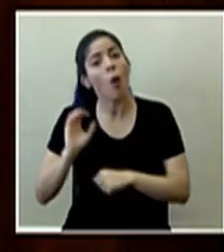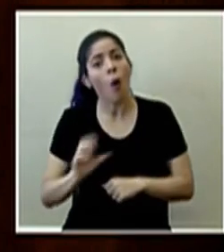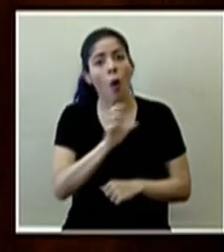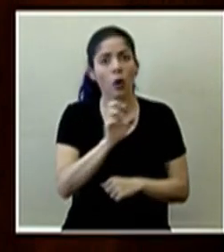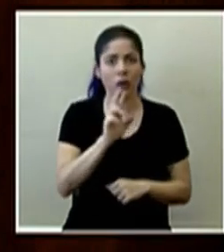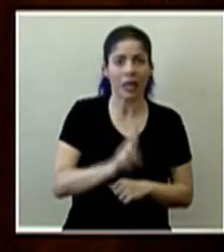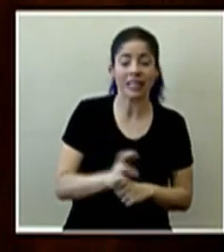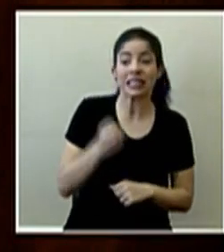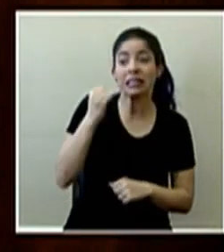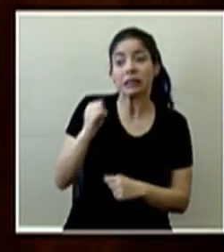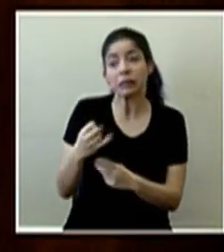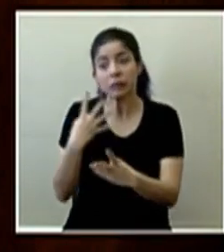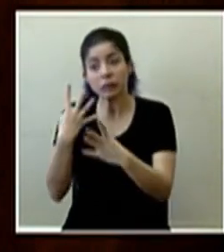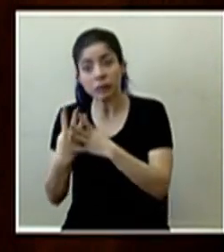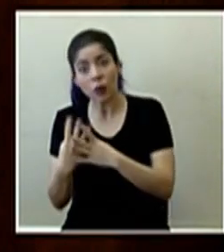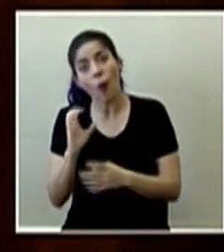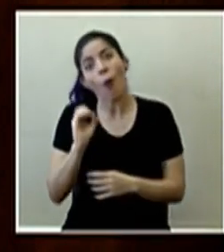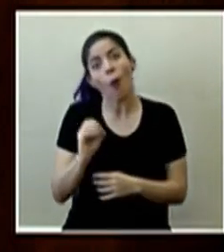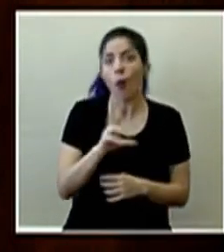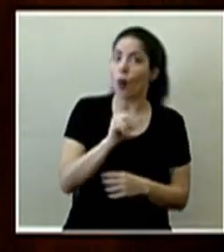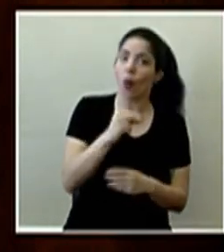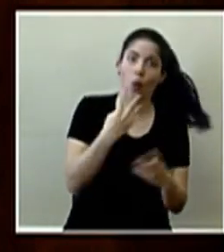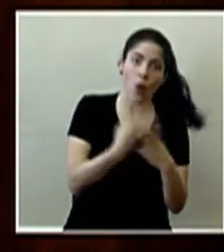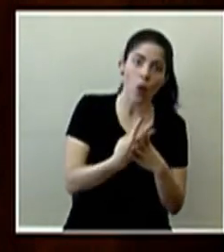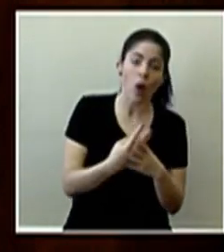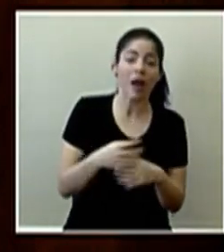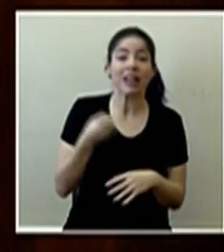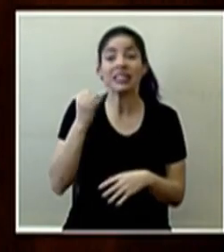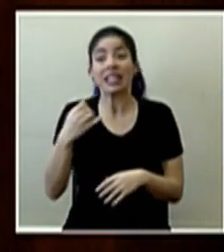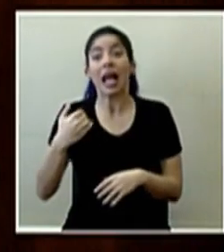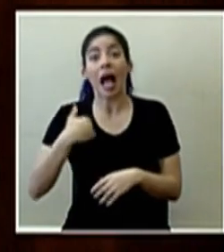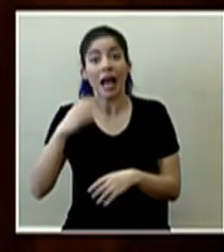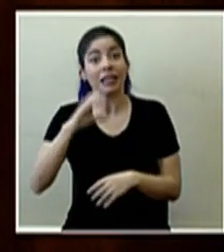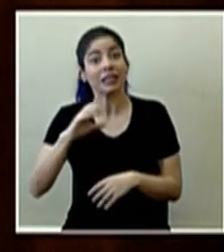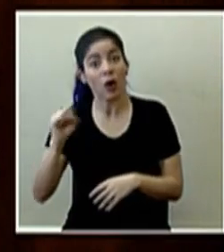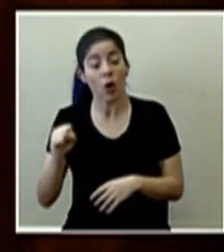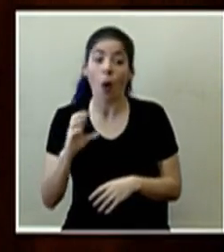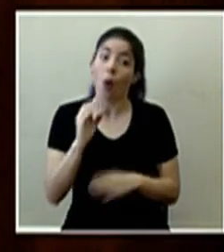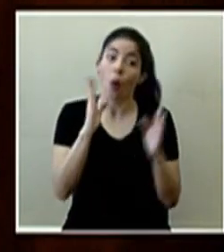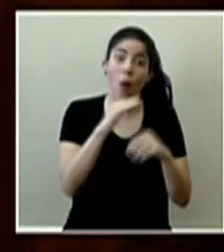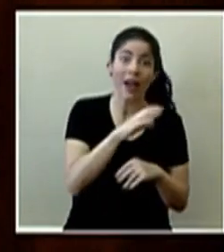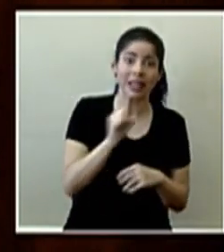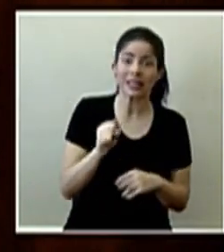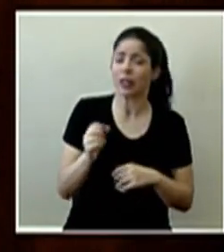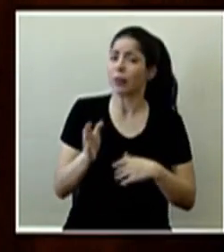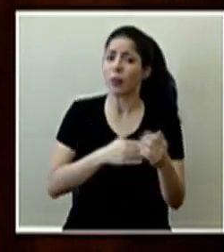costarricense, si es privado de libertad o no, si es asegurado o no.